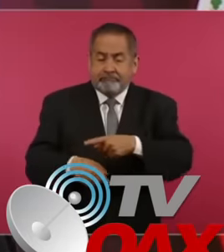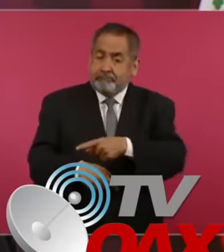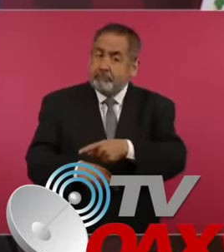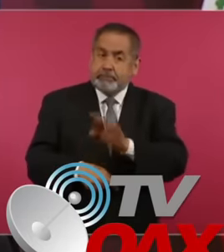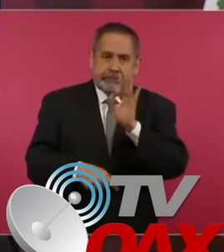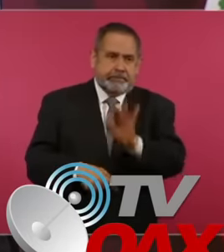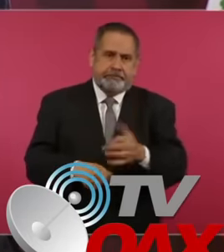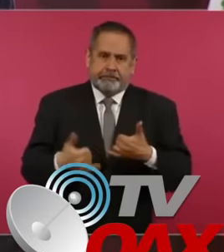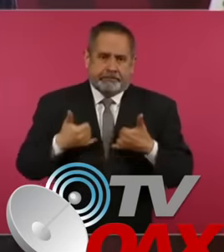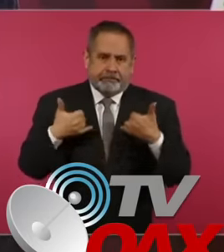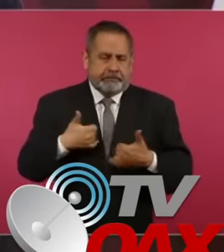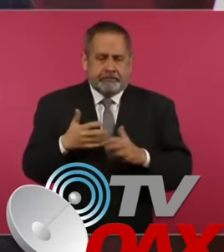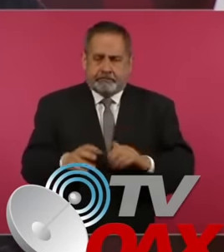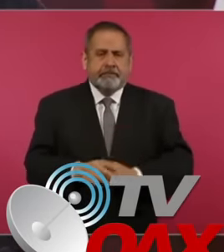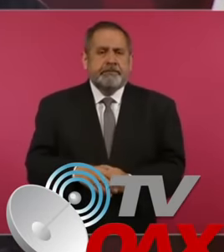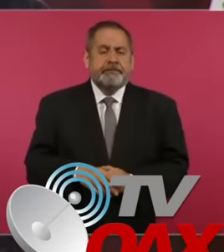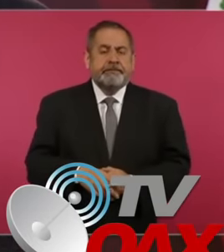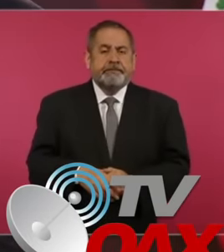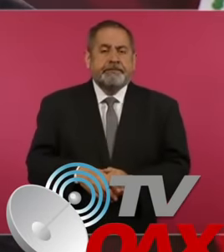Y hagan